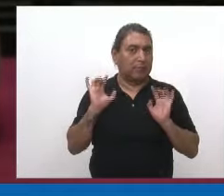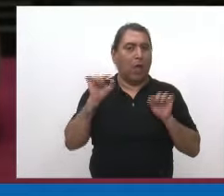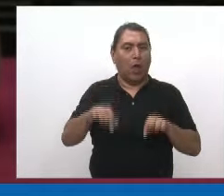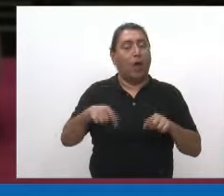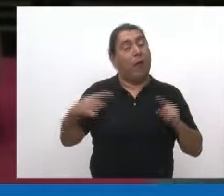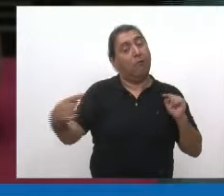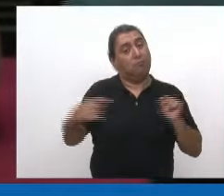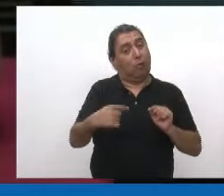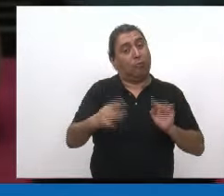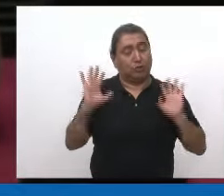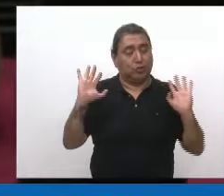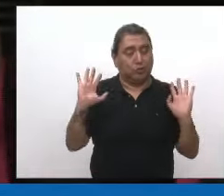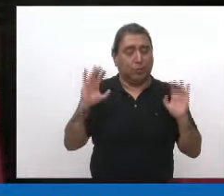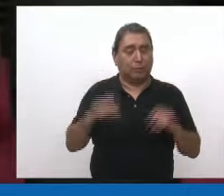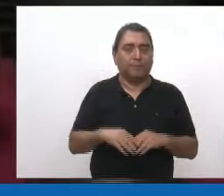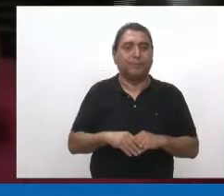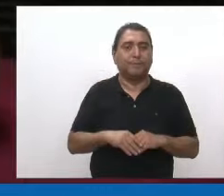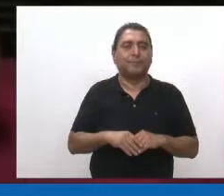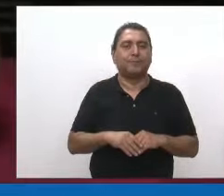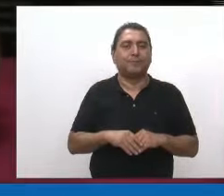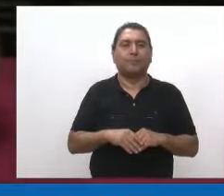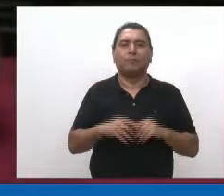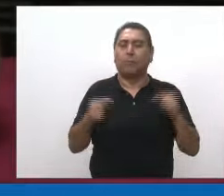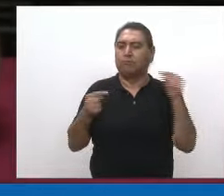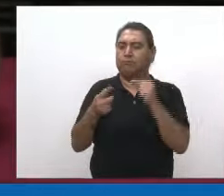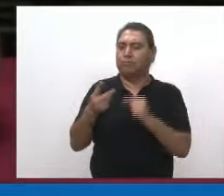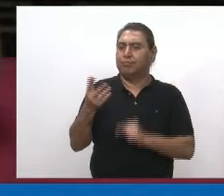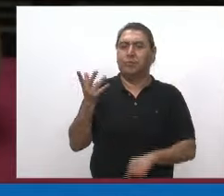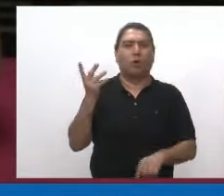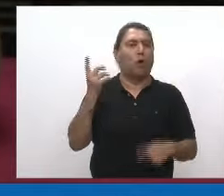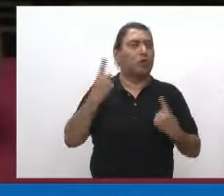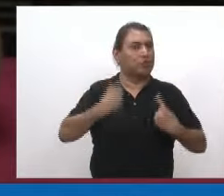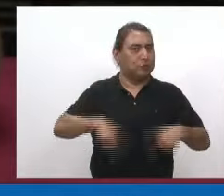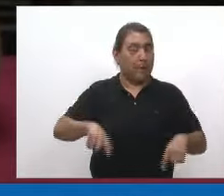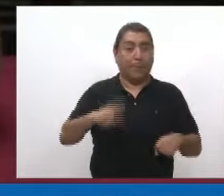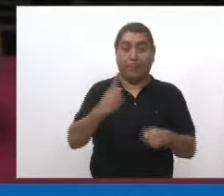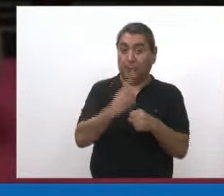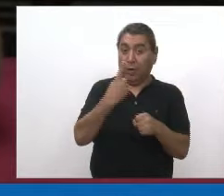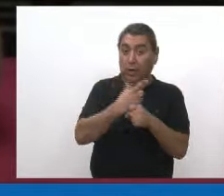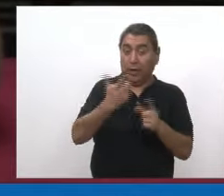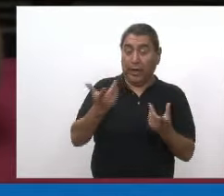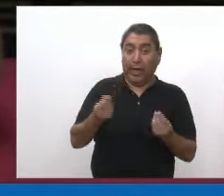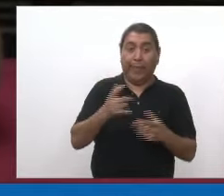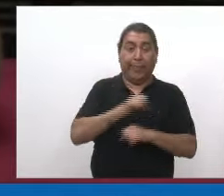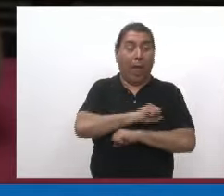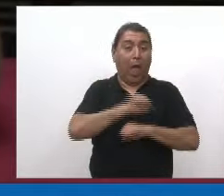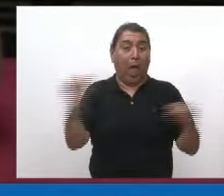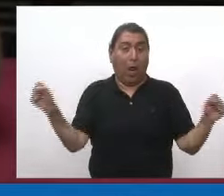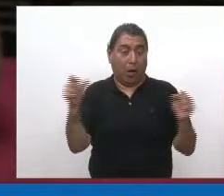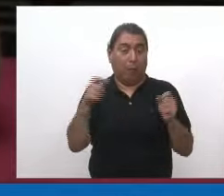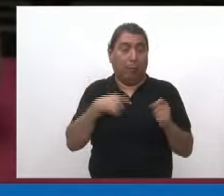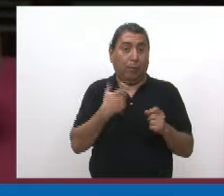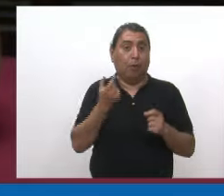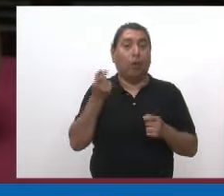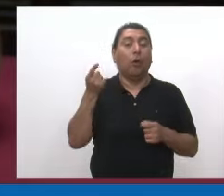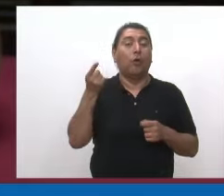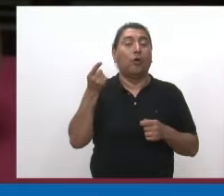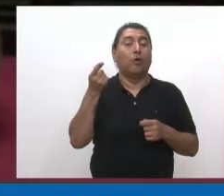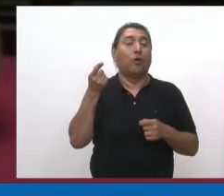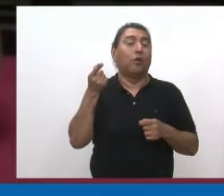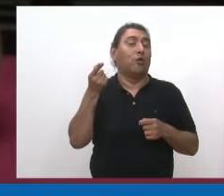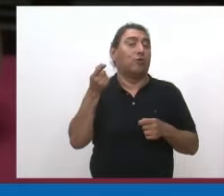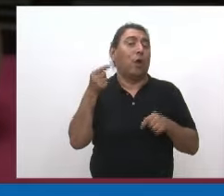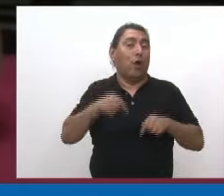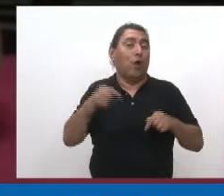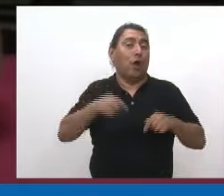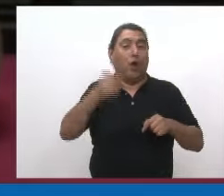oposición, por varias cosas. Primero, se han convertido de golpe en constitucionalistas,